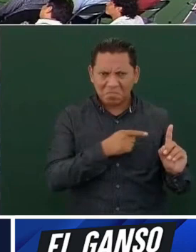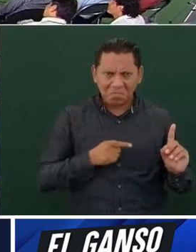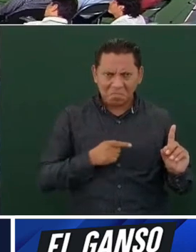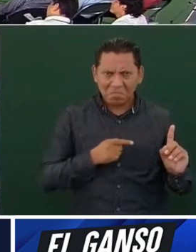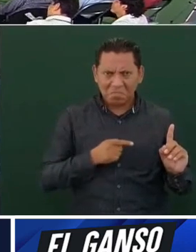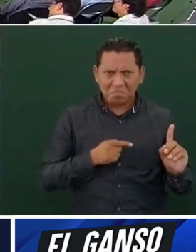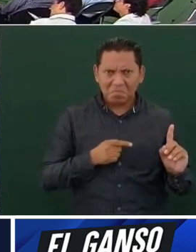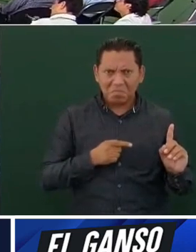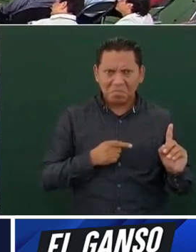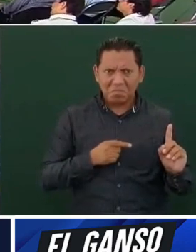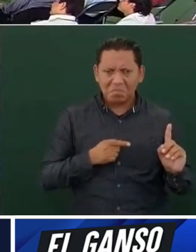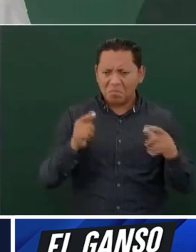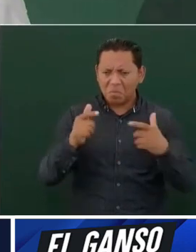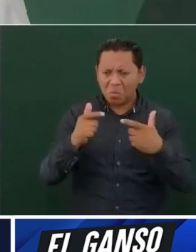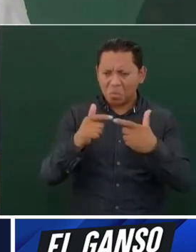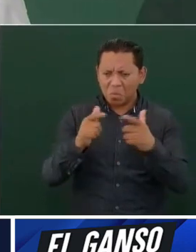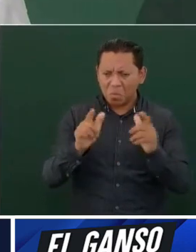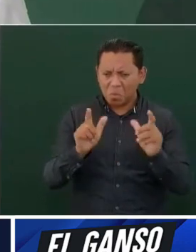en este grupo.